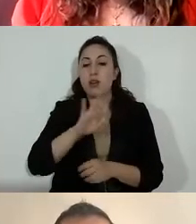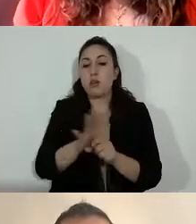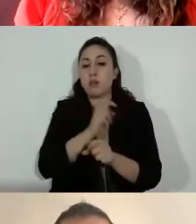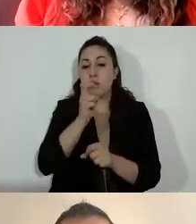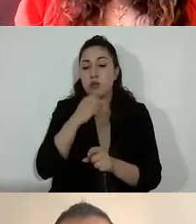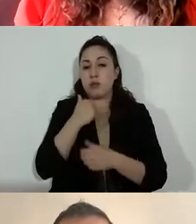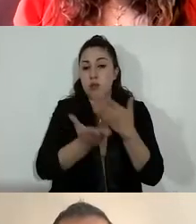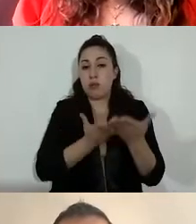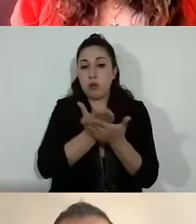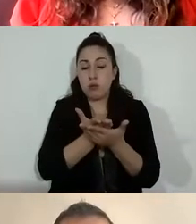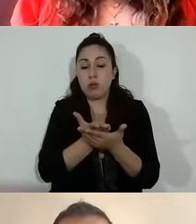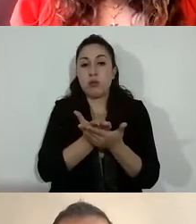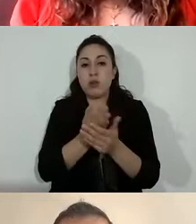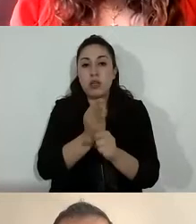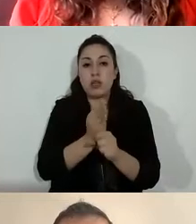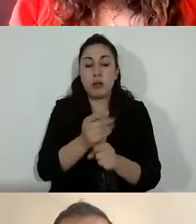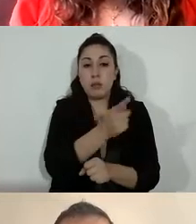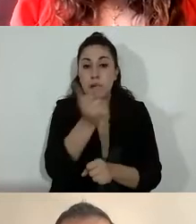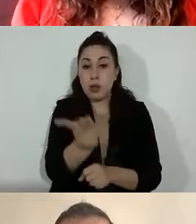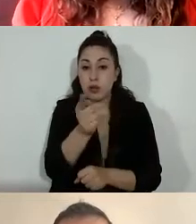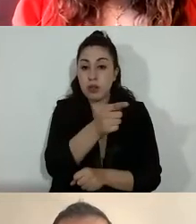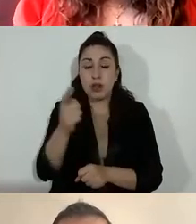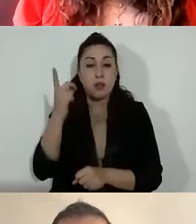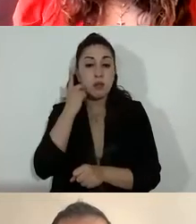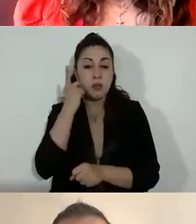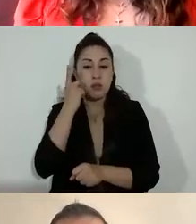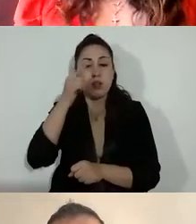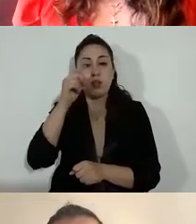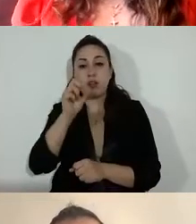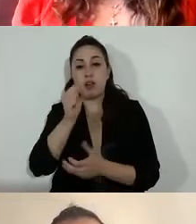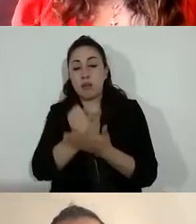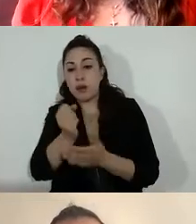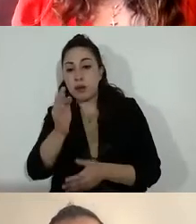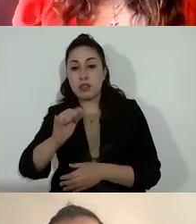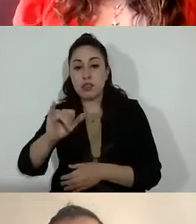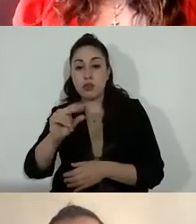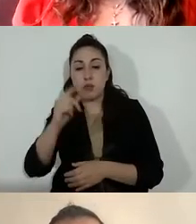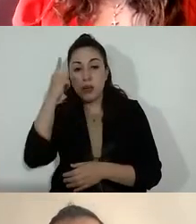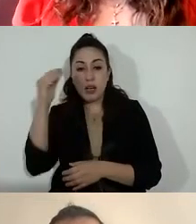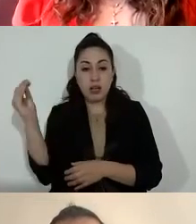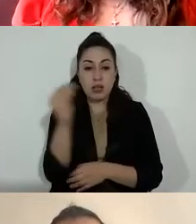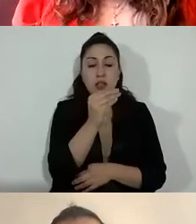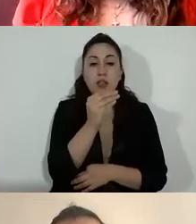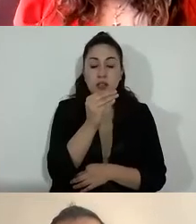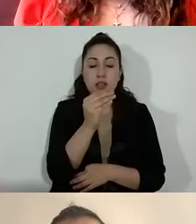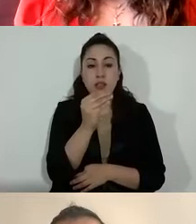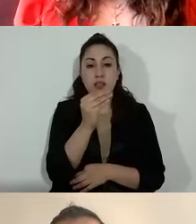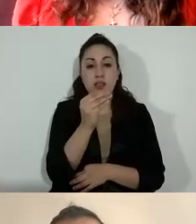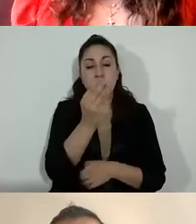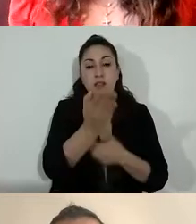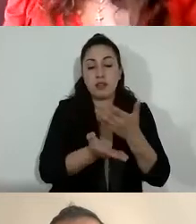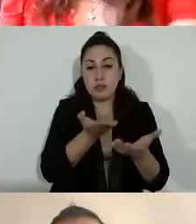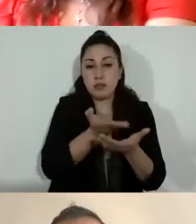consideración el que se incluya dentro de los comparecientes ante el Pleno a la